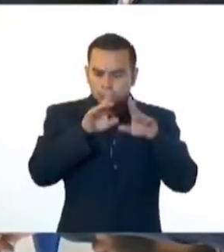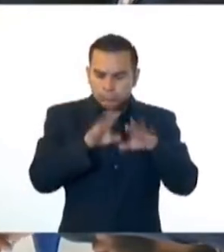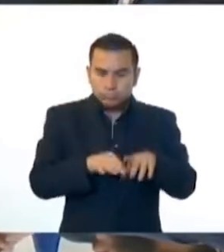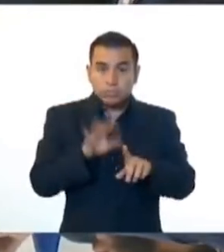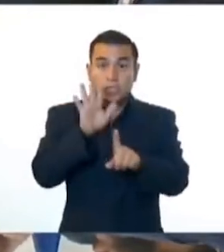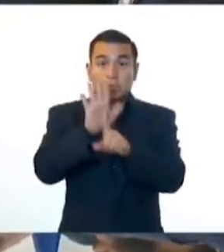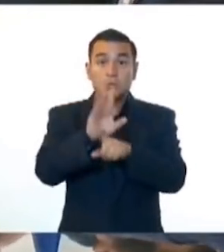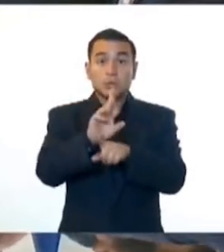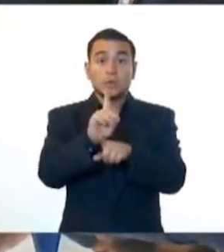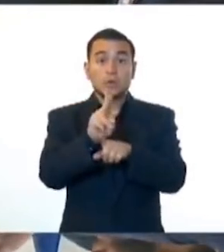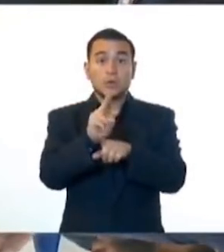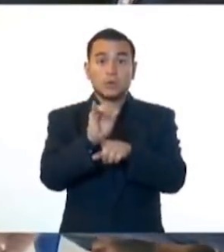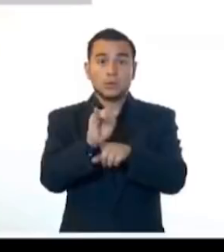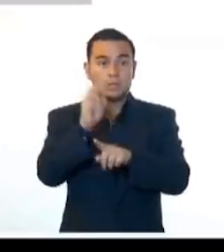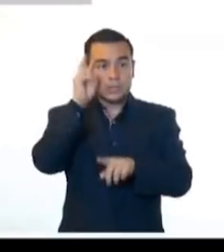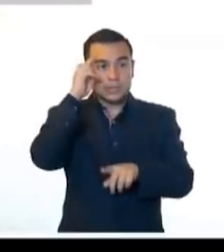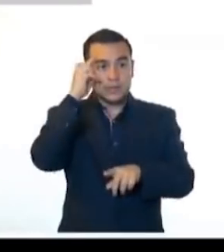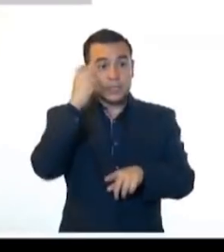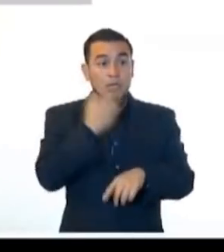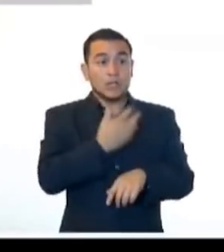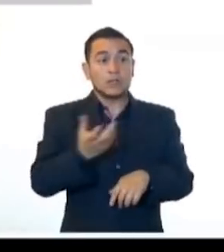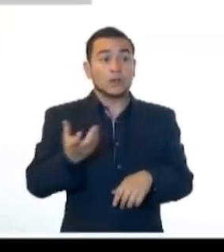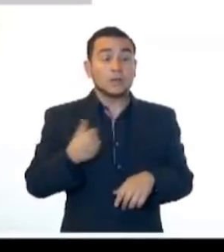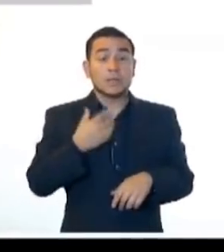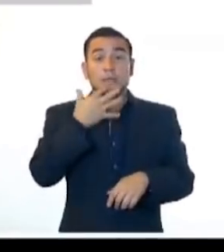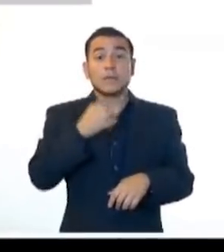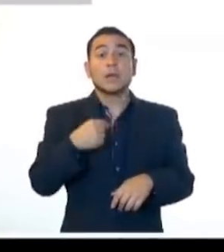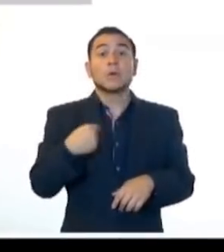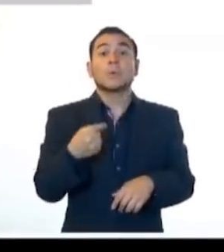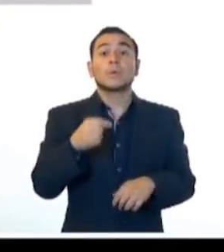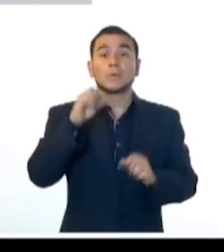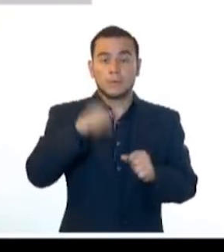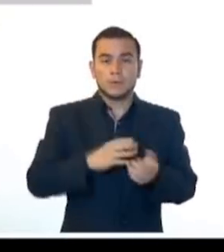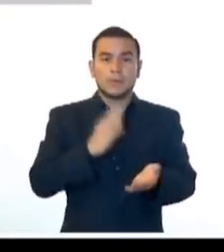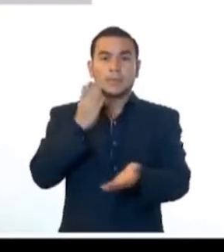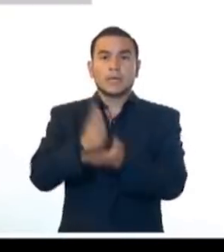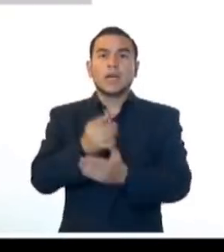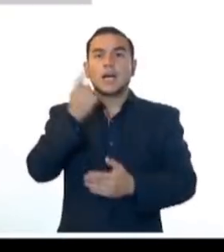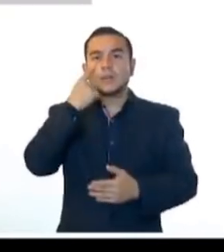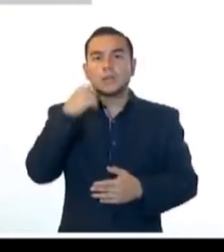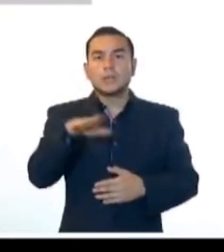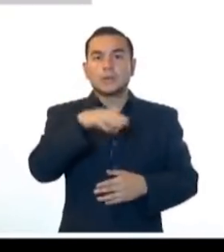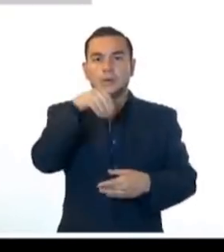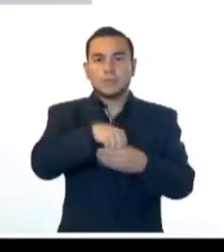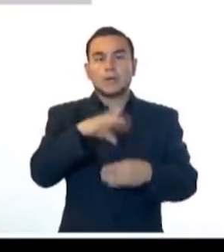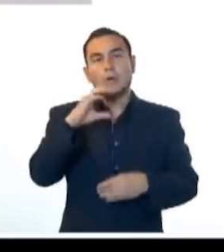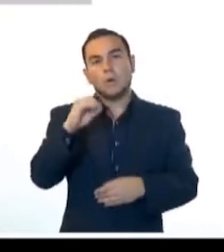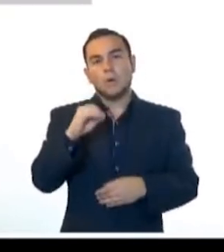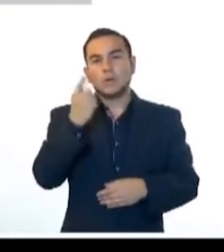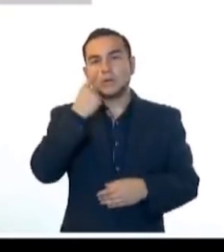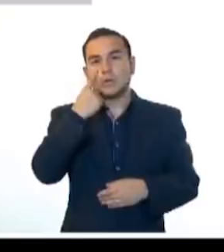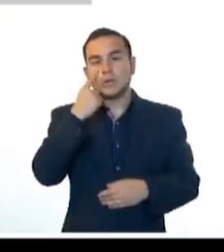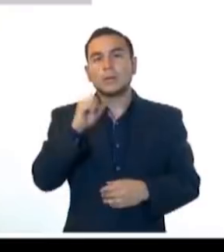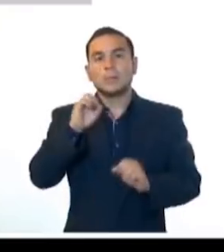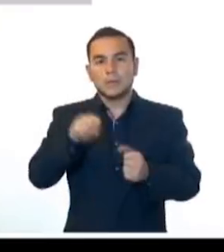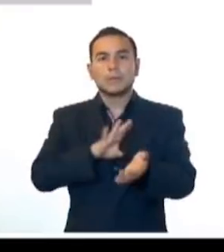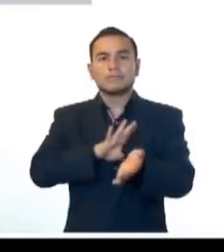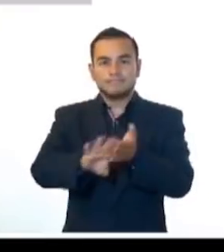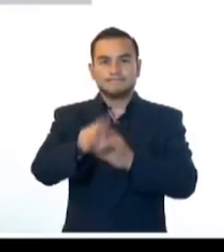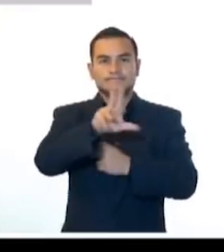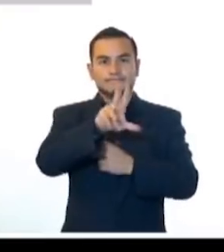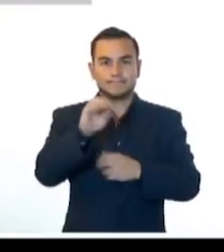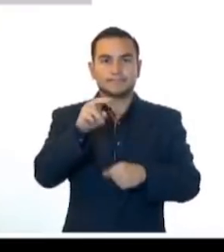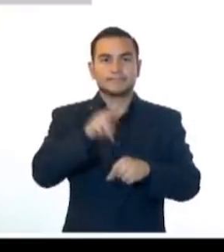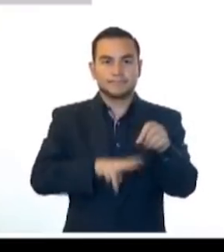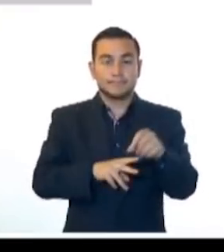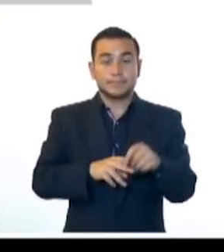sale que es beneficiario, pues usted sabe, ahí le va a decir cuándo puede irlo a cobrar y a qué agencia bancaria o a qué punto expreso o a dónde puede cobrarlo.